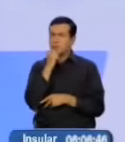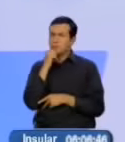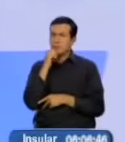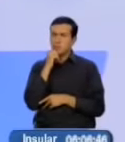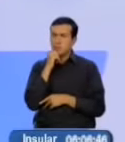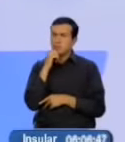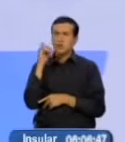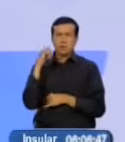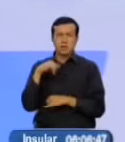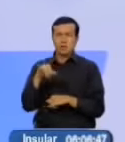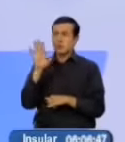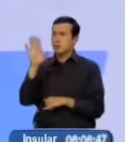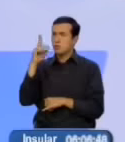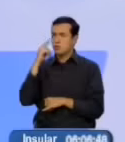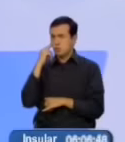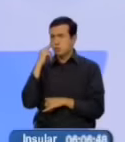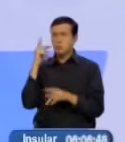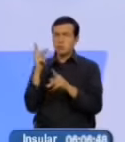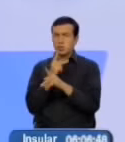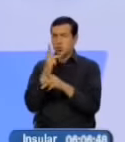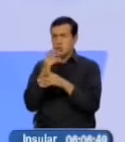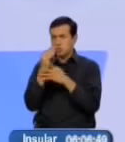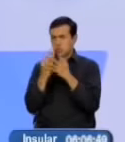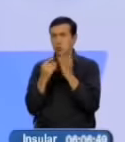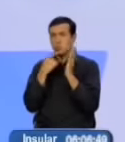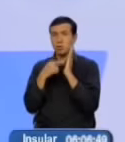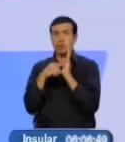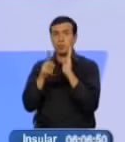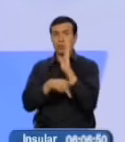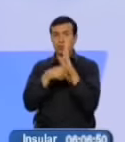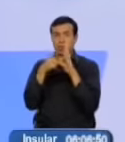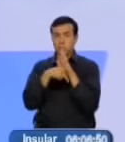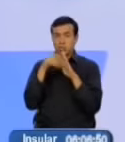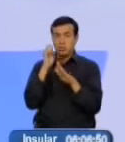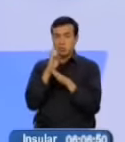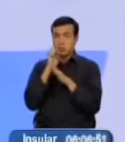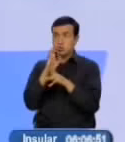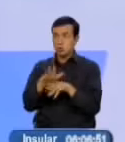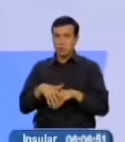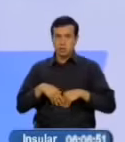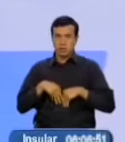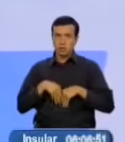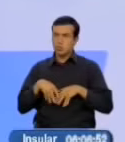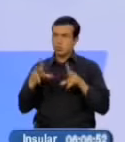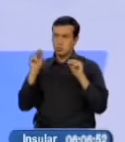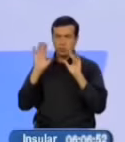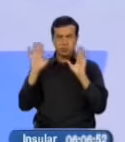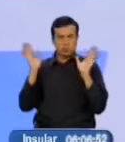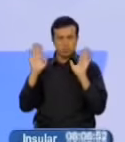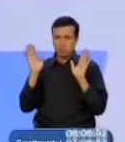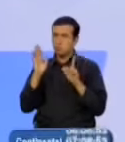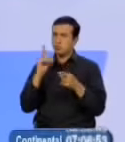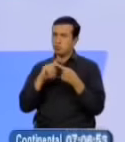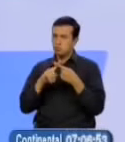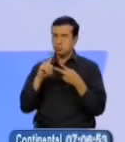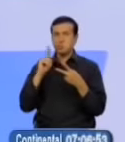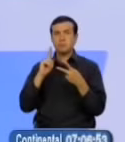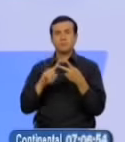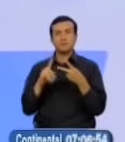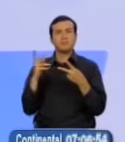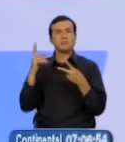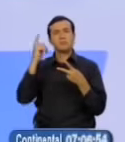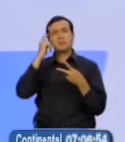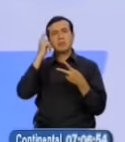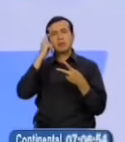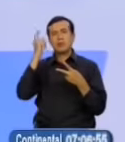que hoy sigue mostrándonos varias de sus peores caras. El escándalo de Petroecuador es inaceptable, es muy difícil de explicar. Además, yo creo que